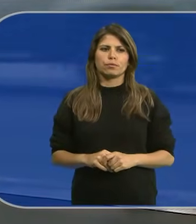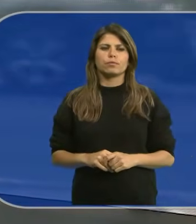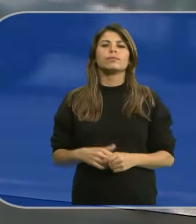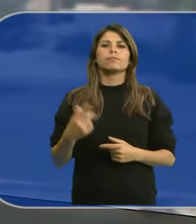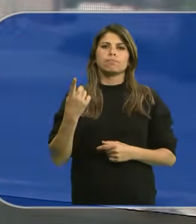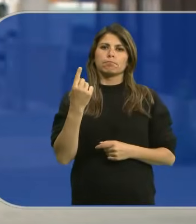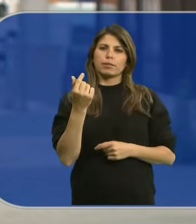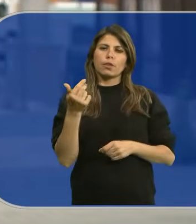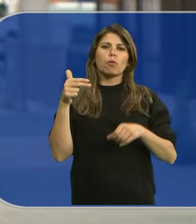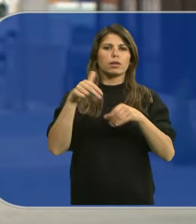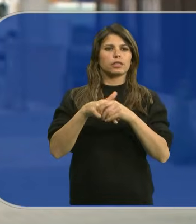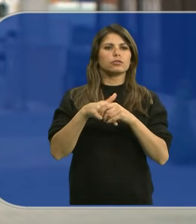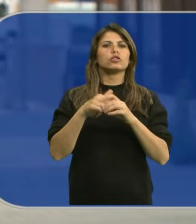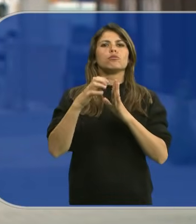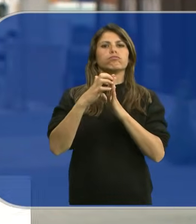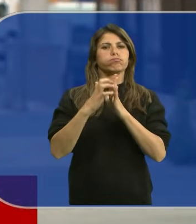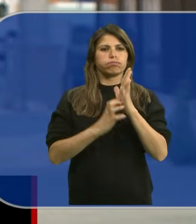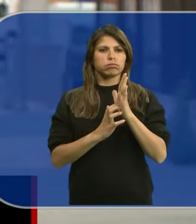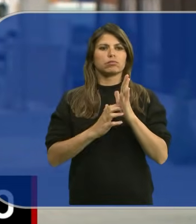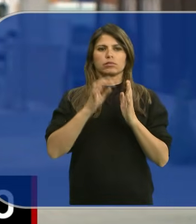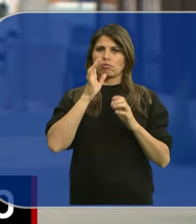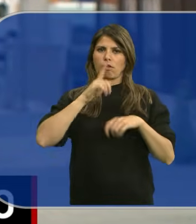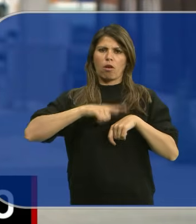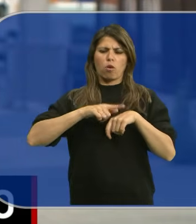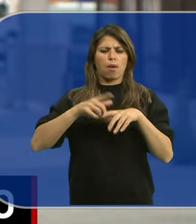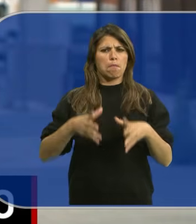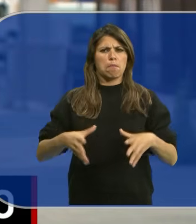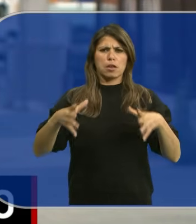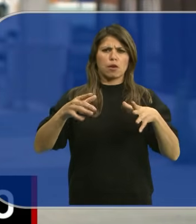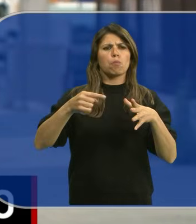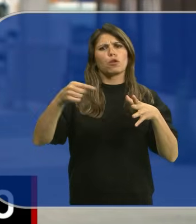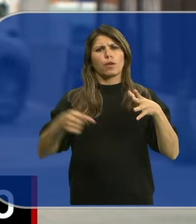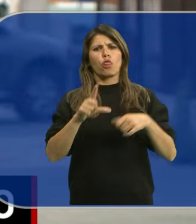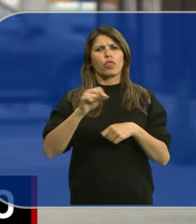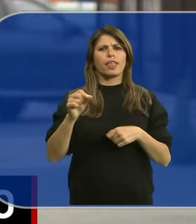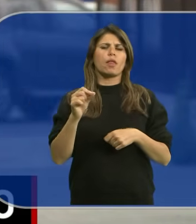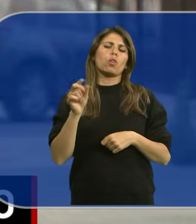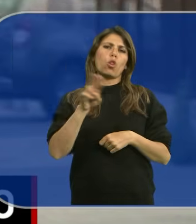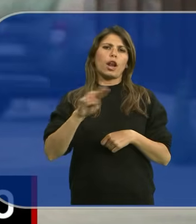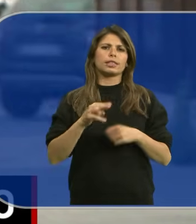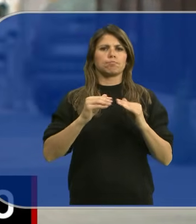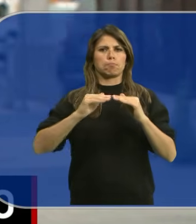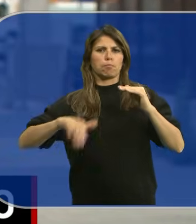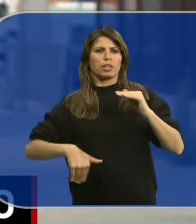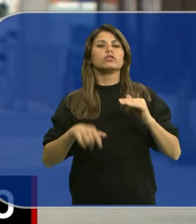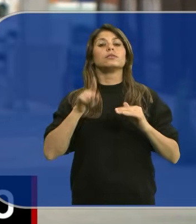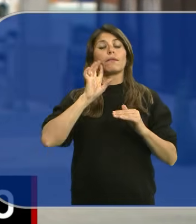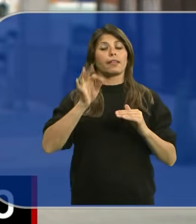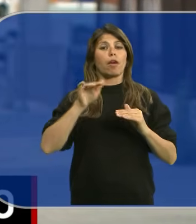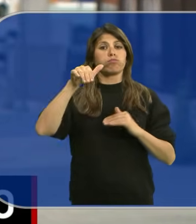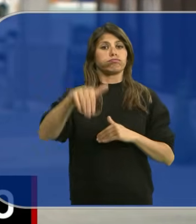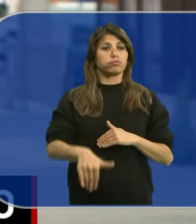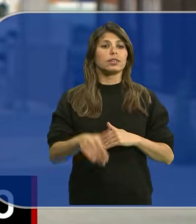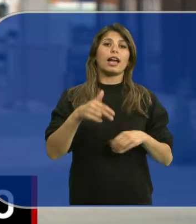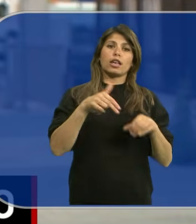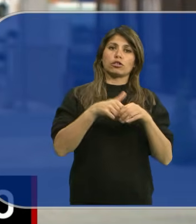El precio del petróleo se ha desplomado y a estas horas el barril está muy por debajo de los $100. Eso sí, este descenso aún no se